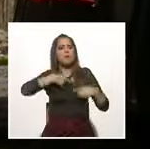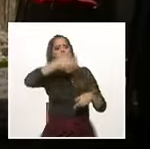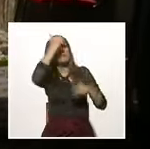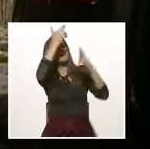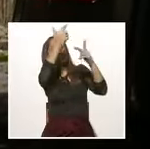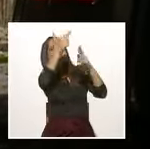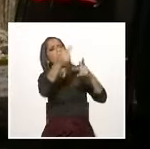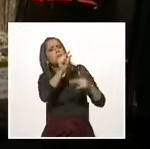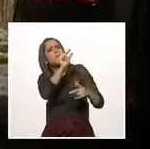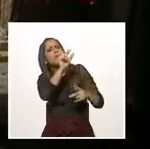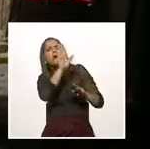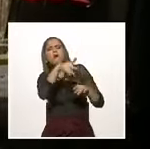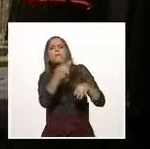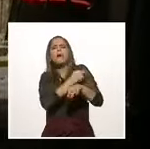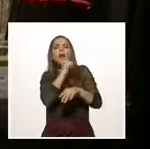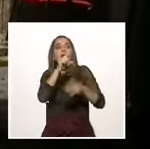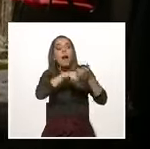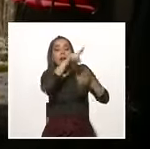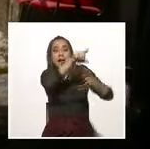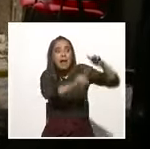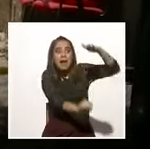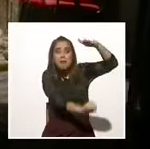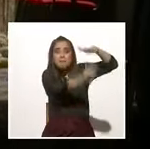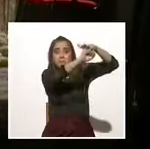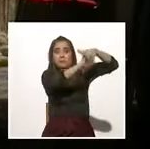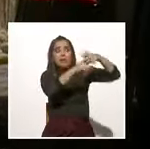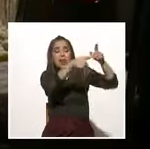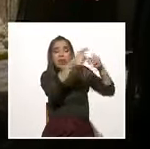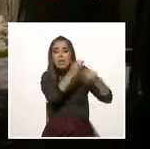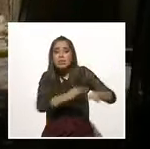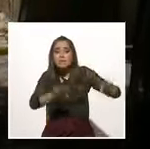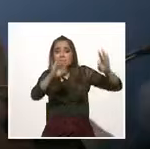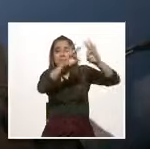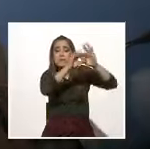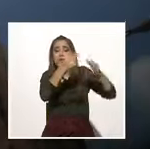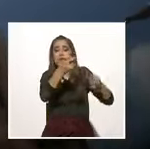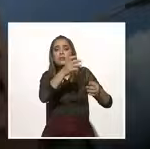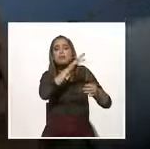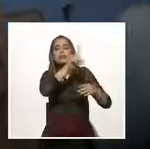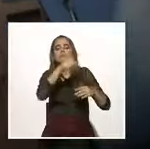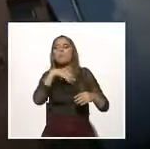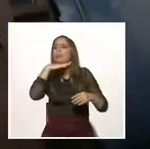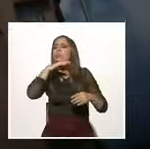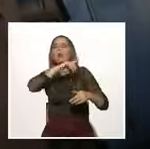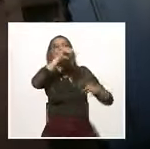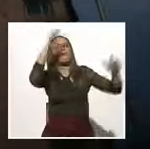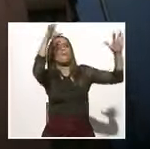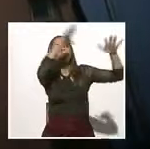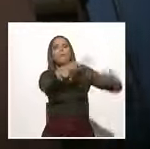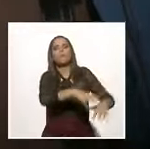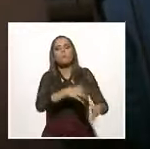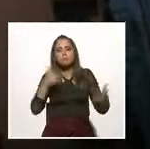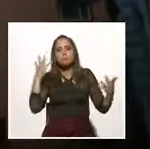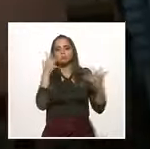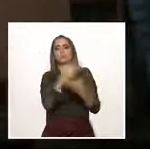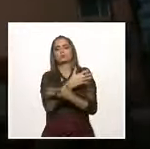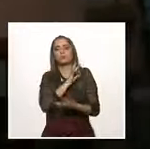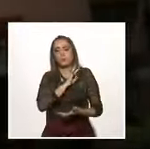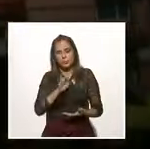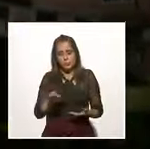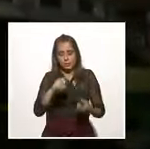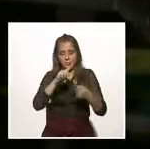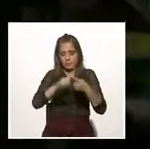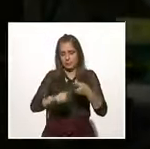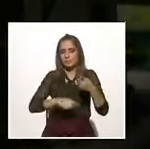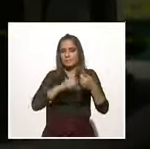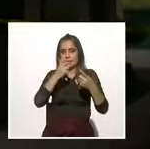etcétera. Entonces, aunque pareciera que no, ese edificio está en un alto riesgo. Después viene una segunda etapa, que es la